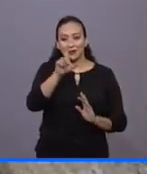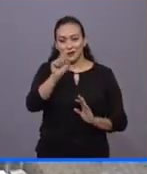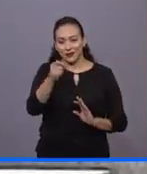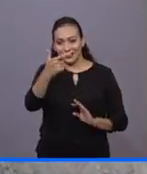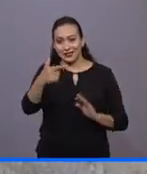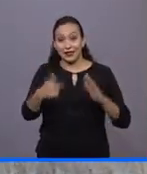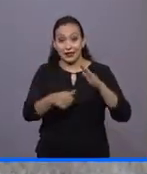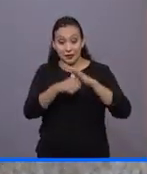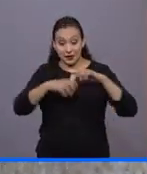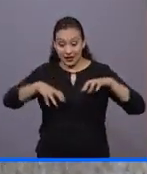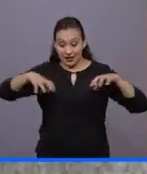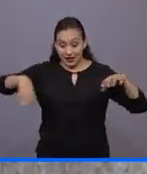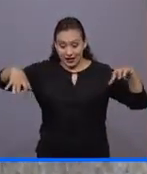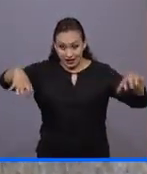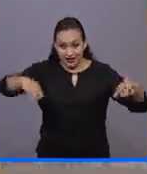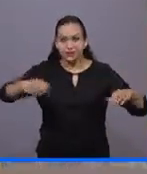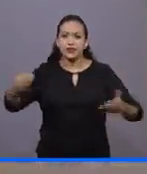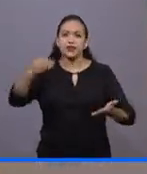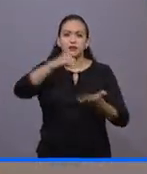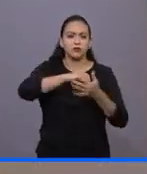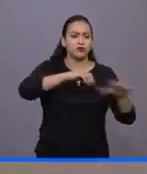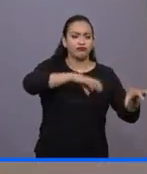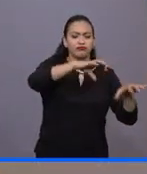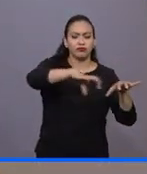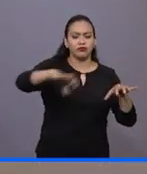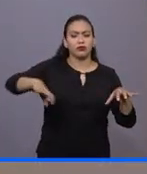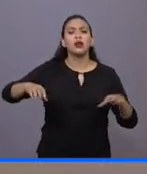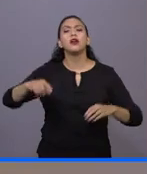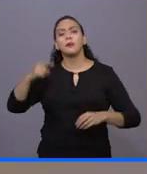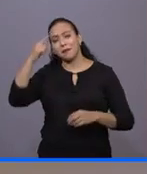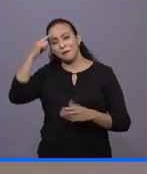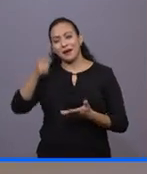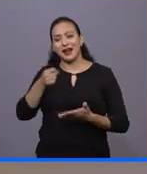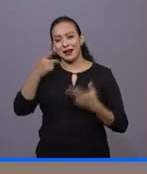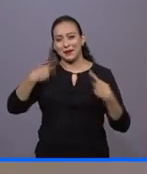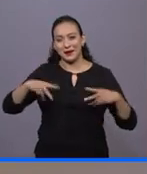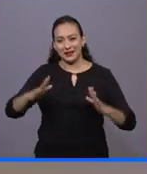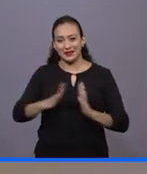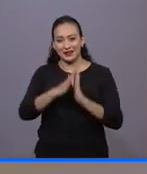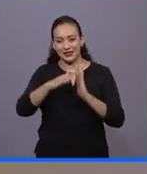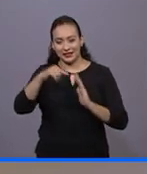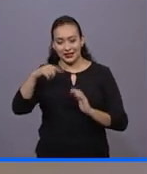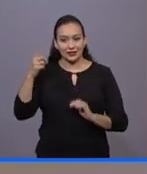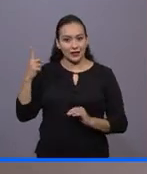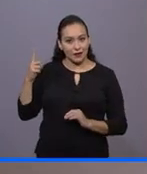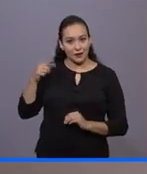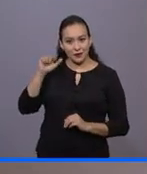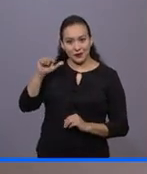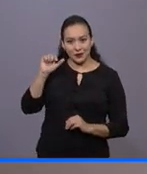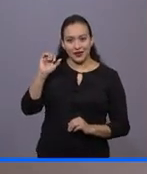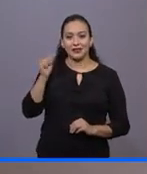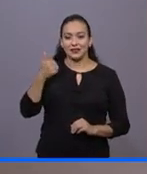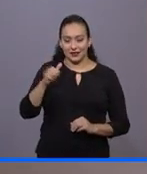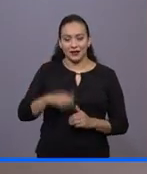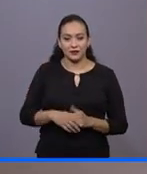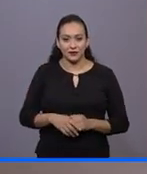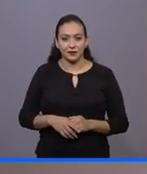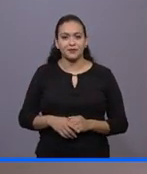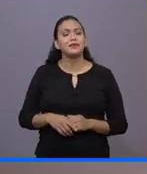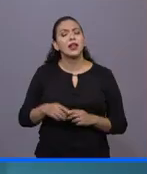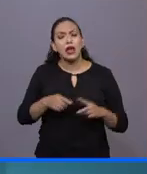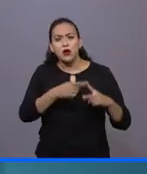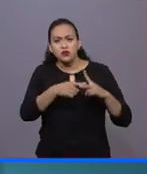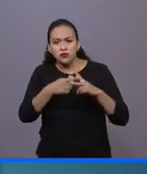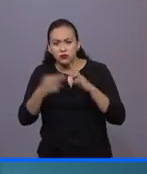mesas receptoras que fueron instaladas en la jornada de presupuesto participativo de este domingo 17 de agosto. Al cierre